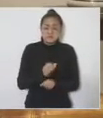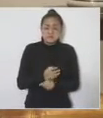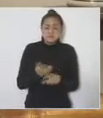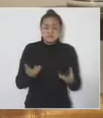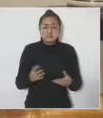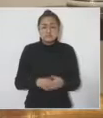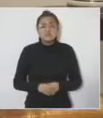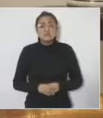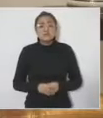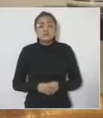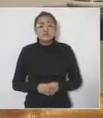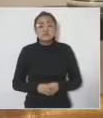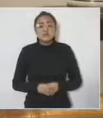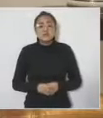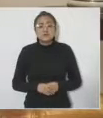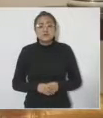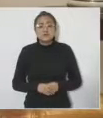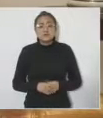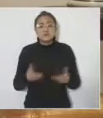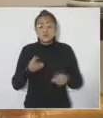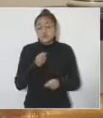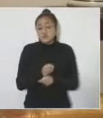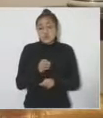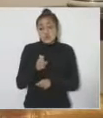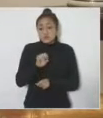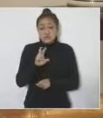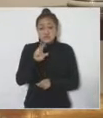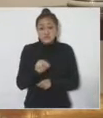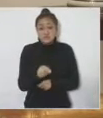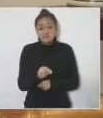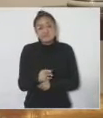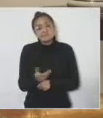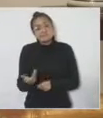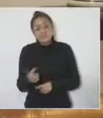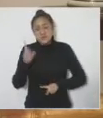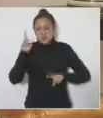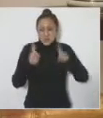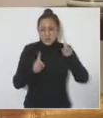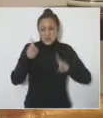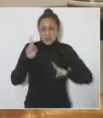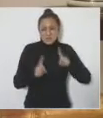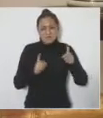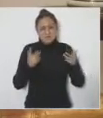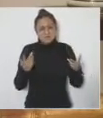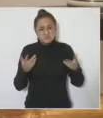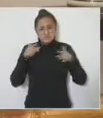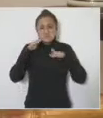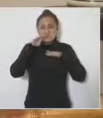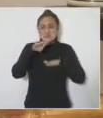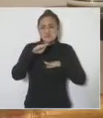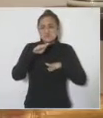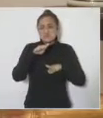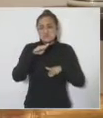casos no hacerlo así provoca dudas sobre